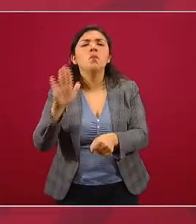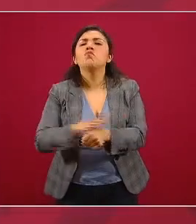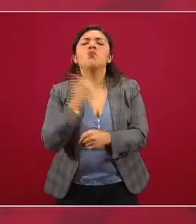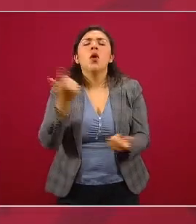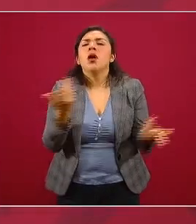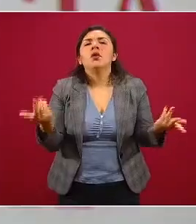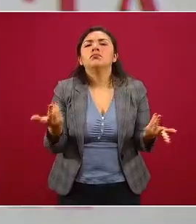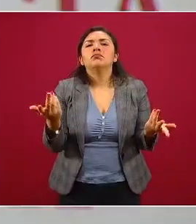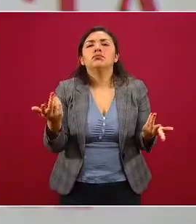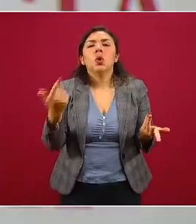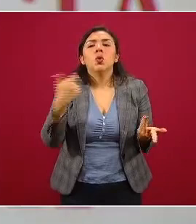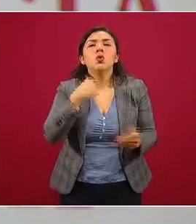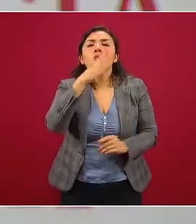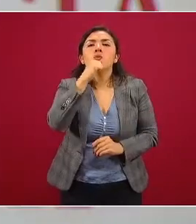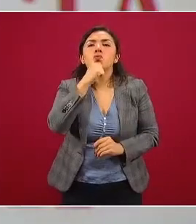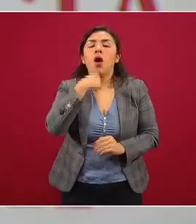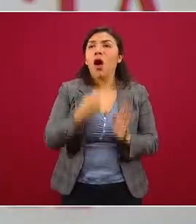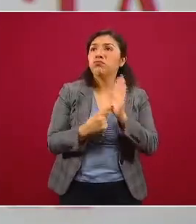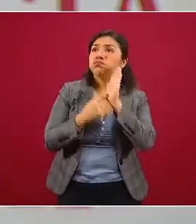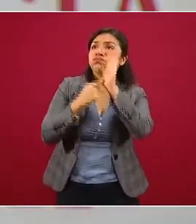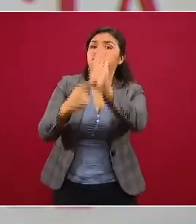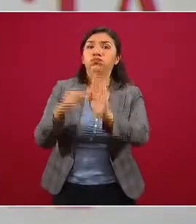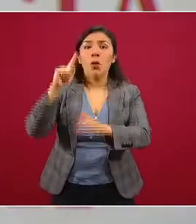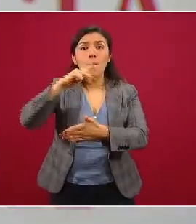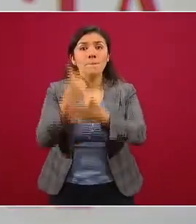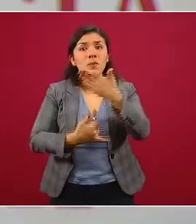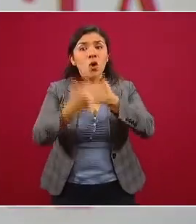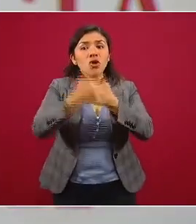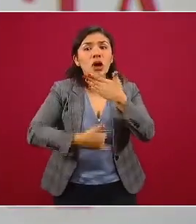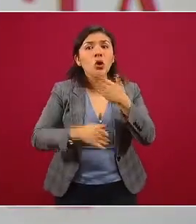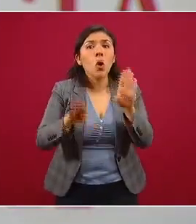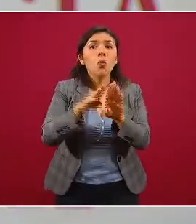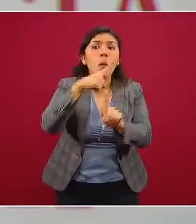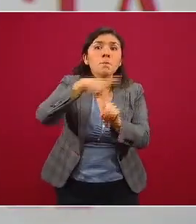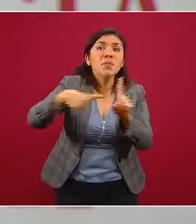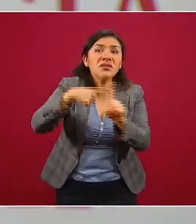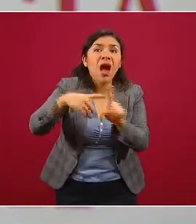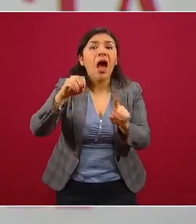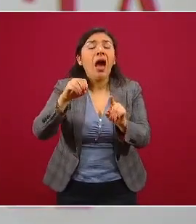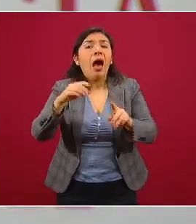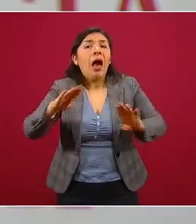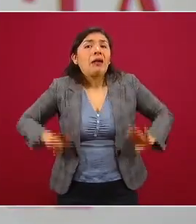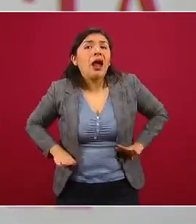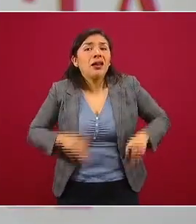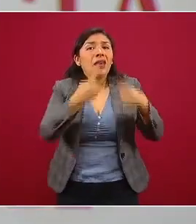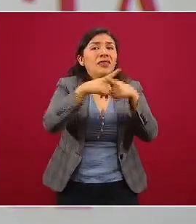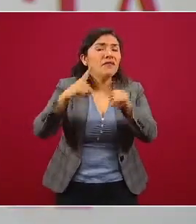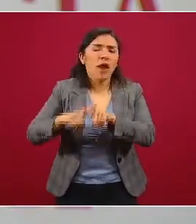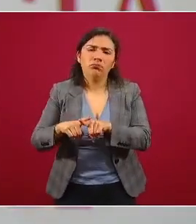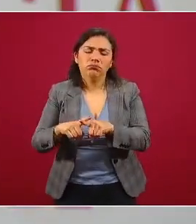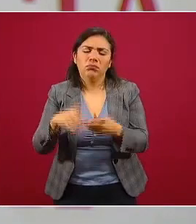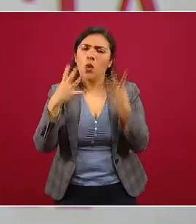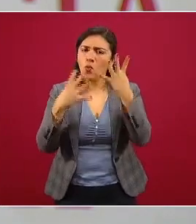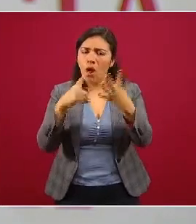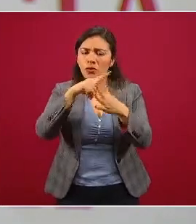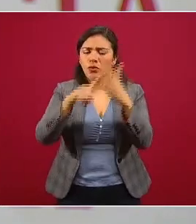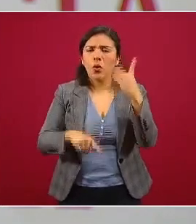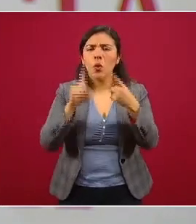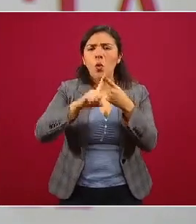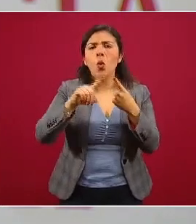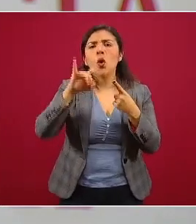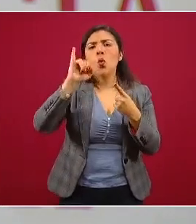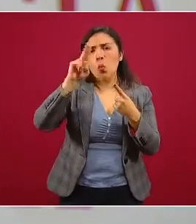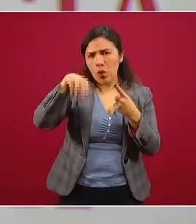en la CEPI proyectos que no reúnan ciertas características. Entonces, son cuatro de muchas instituciones. Está la UNAM, está el